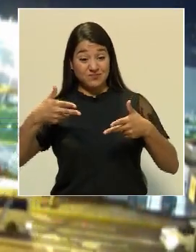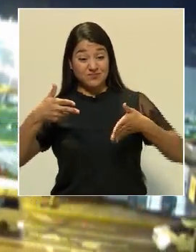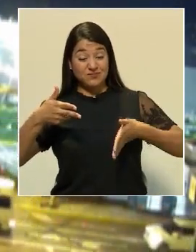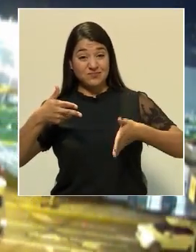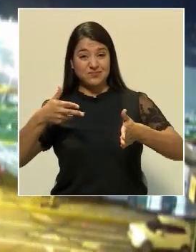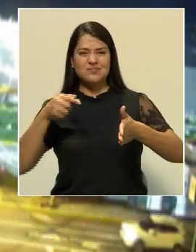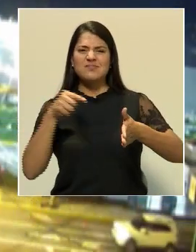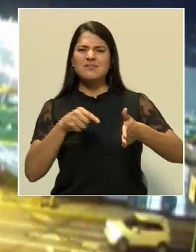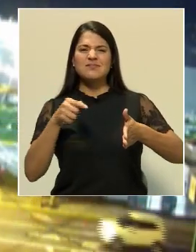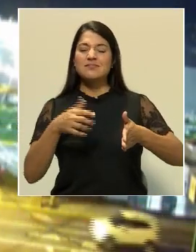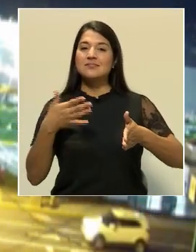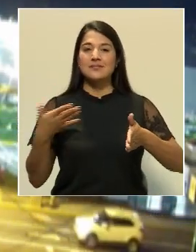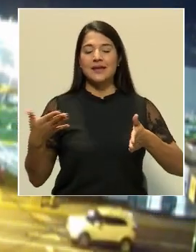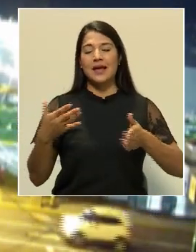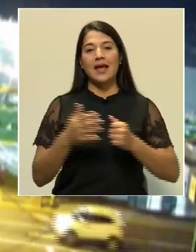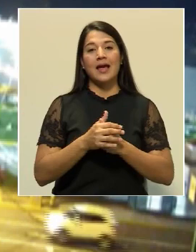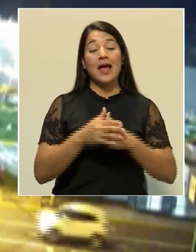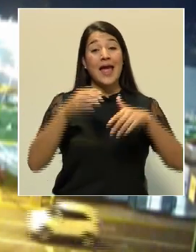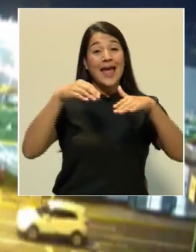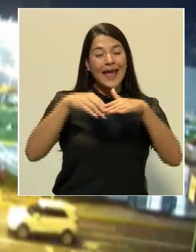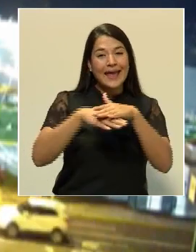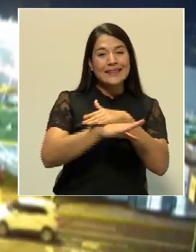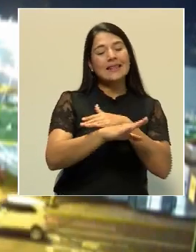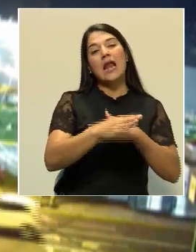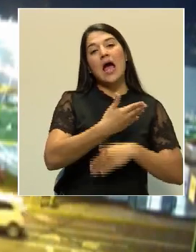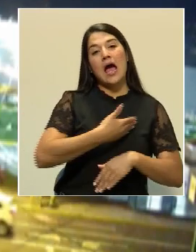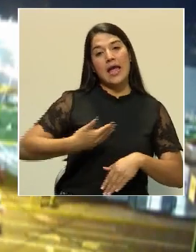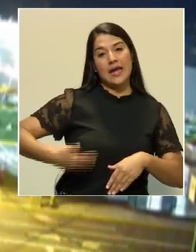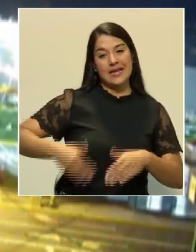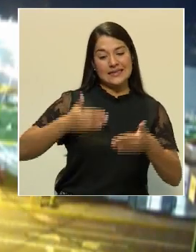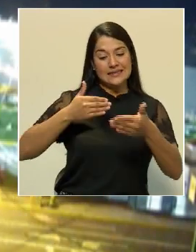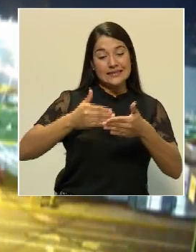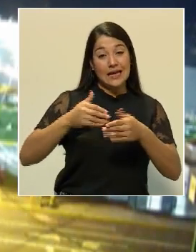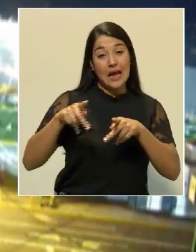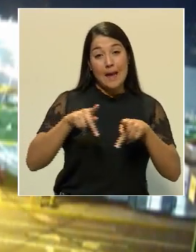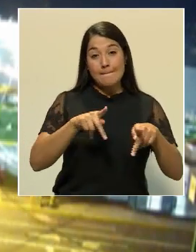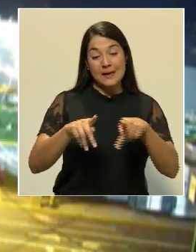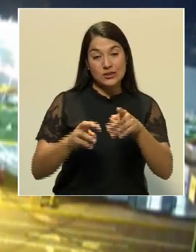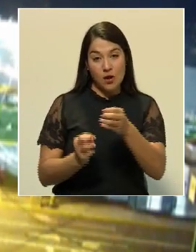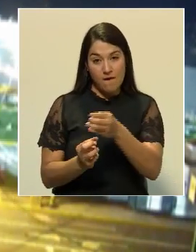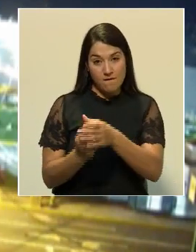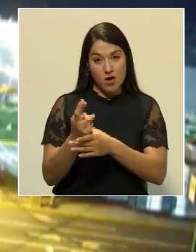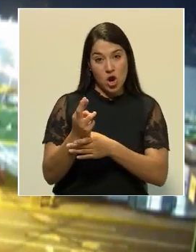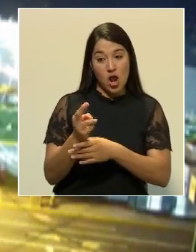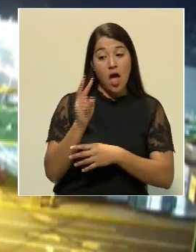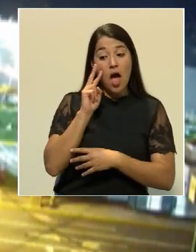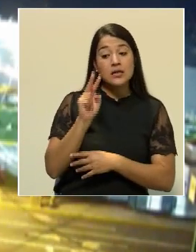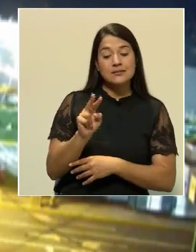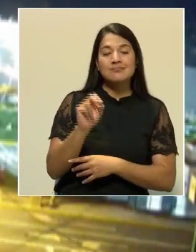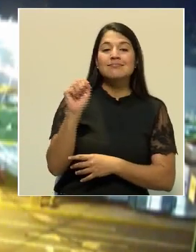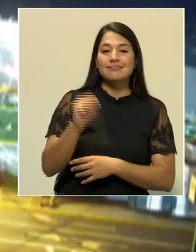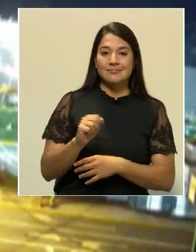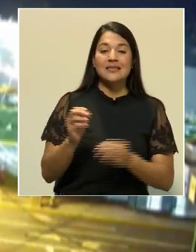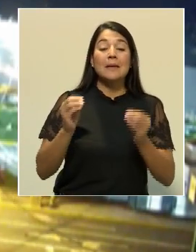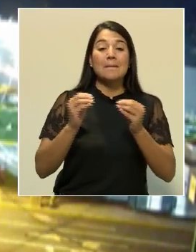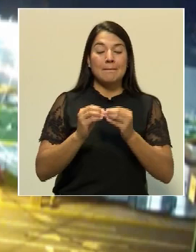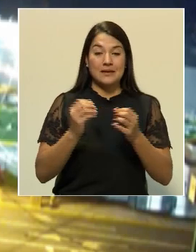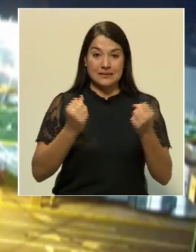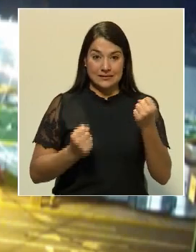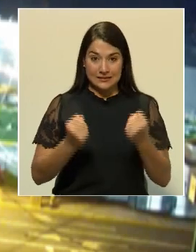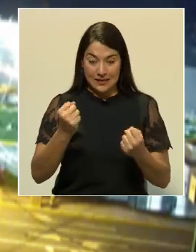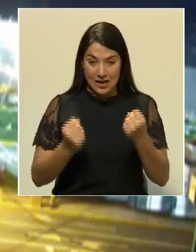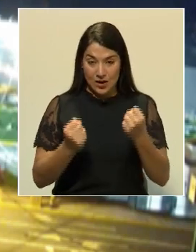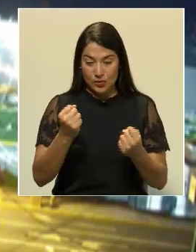está mostrando la entrada a Heredia por el Paseo de las Flores, donde sí se ve un poco más de